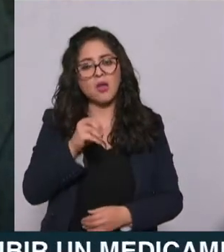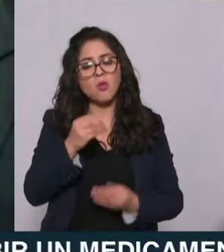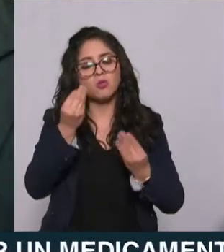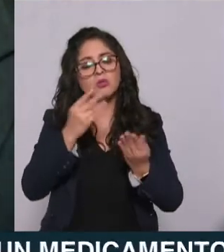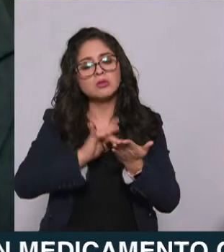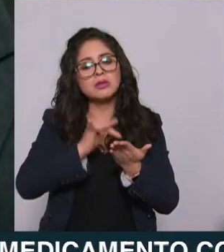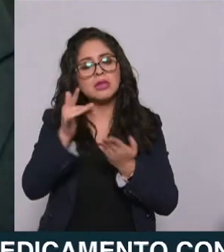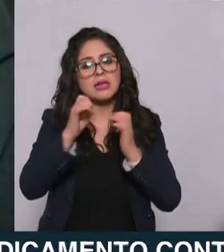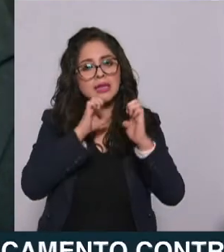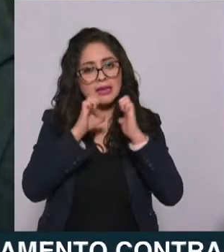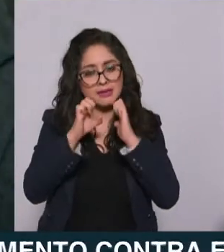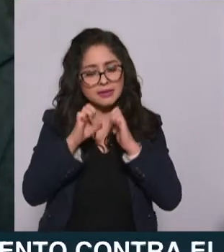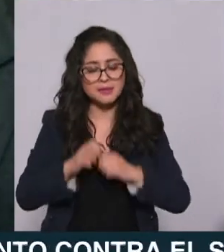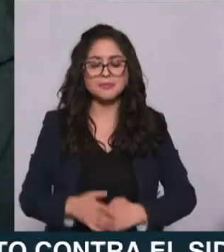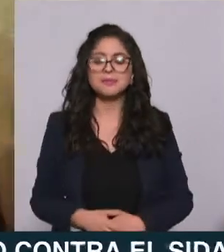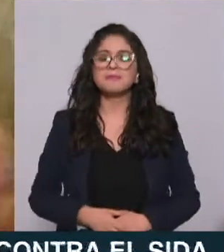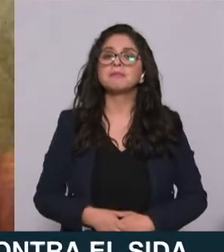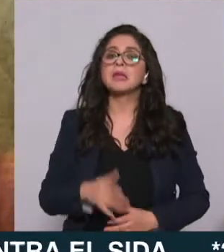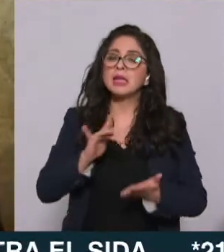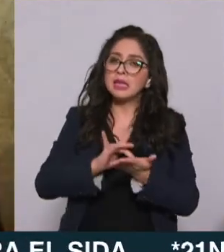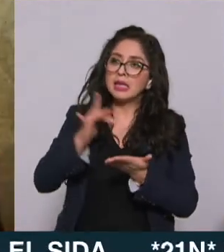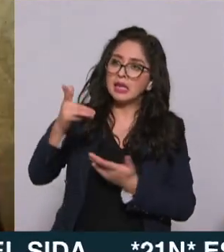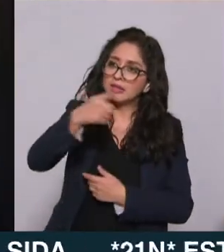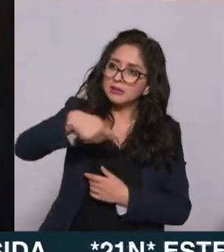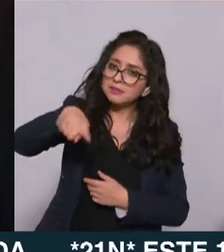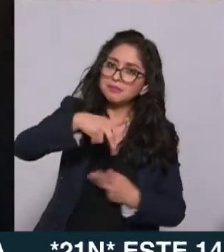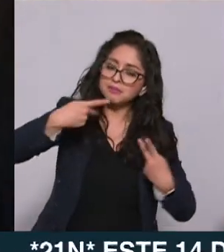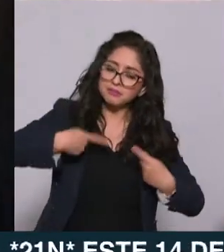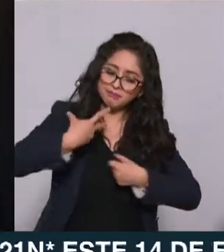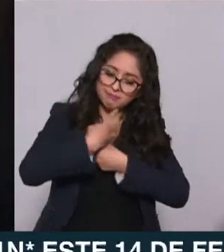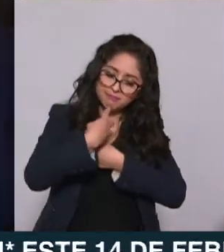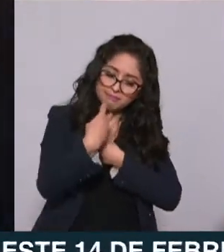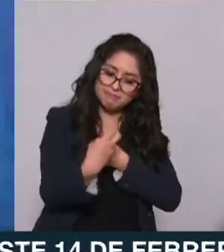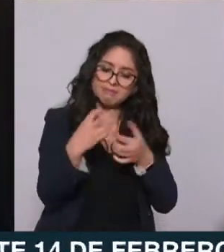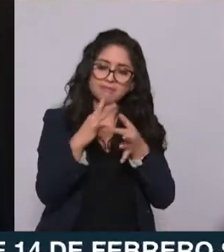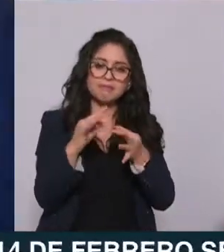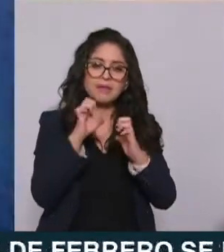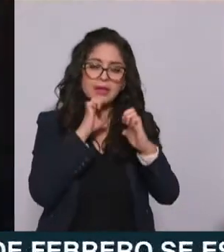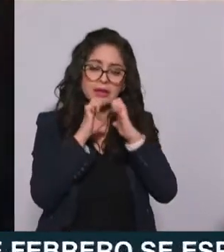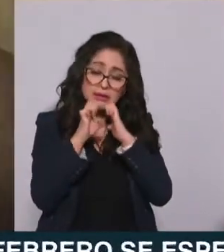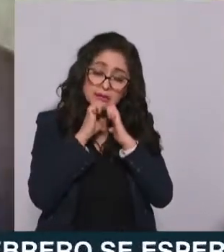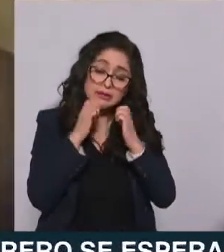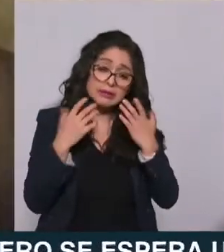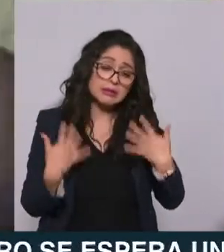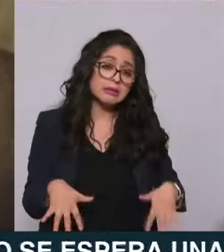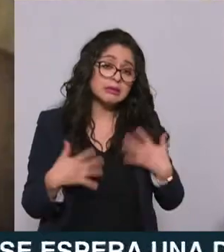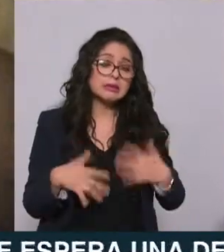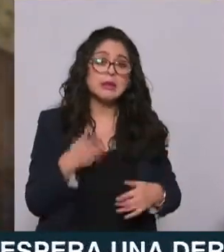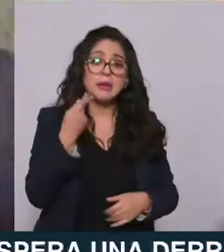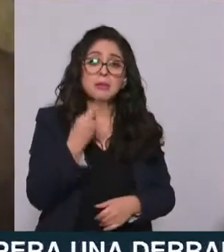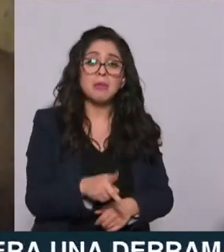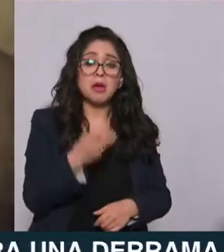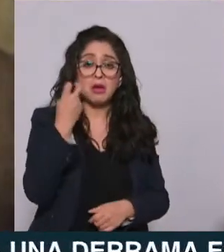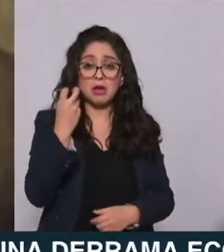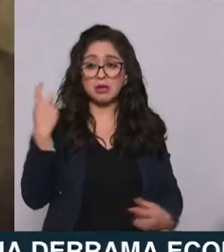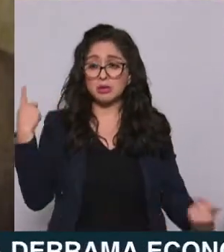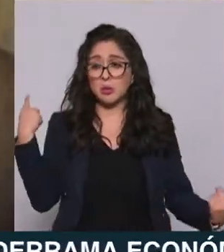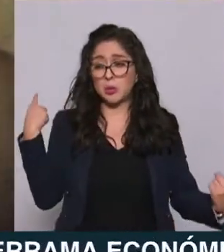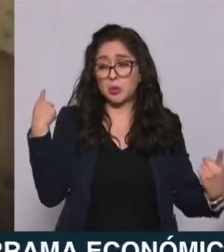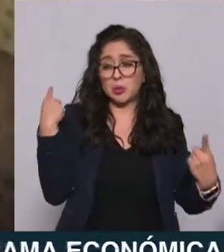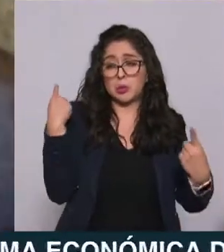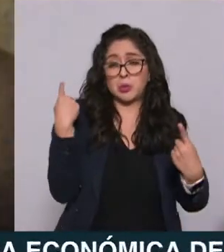por la invitación, y bueno, será un caso que sin duda pues va a ser nota durante varias